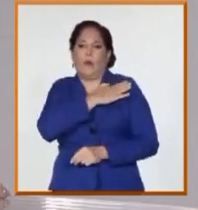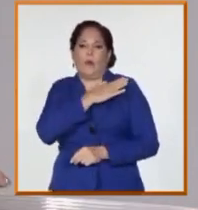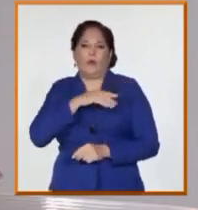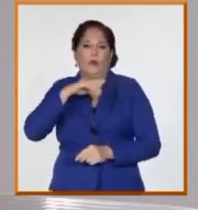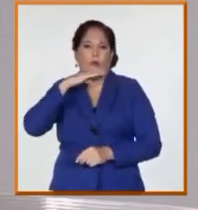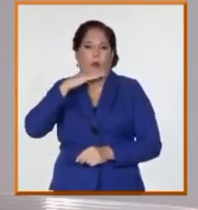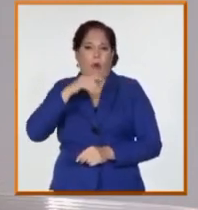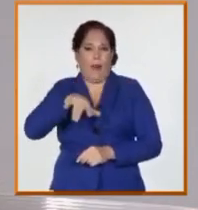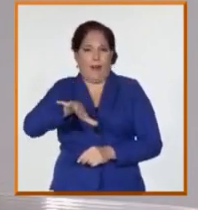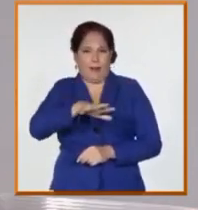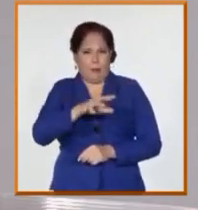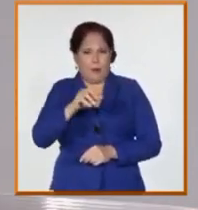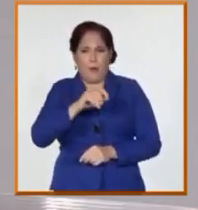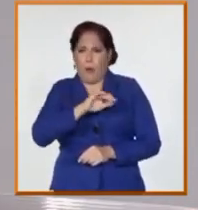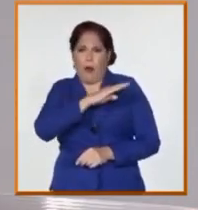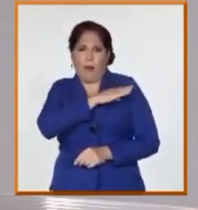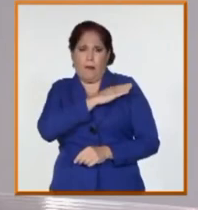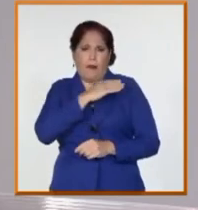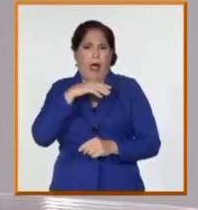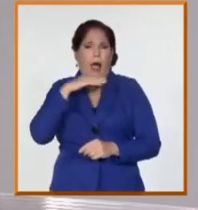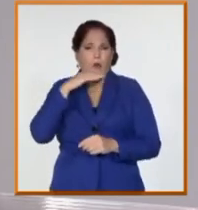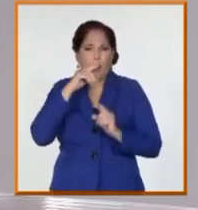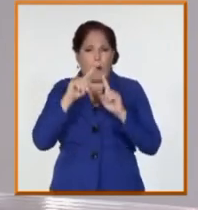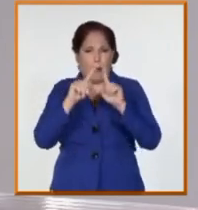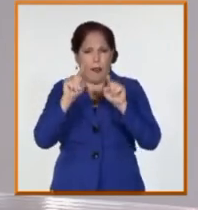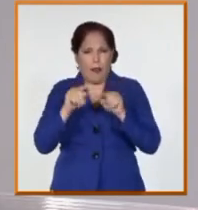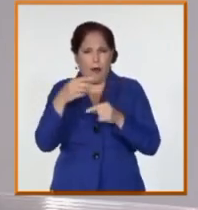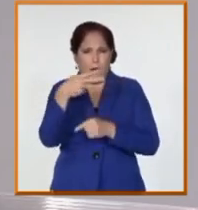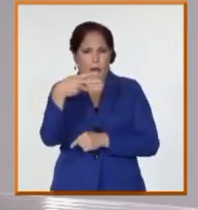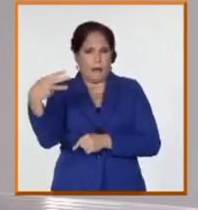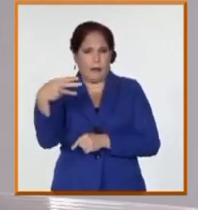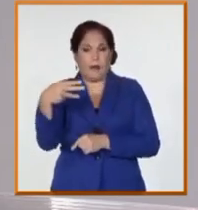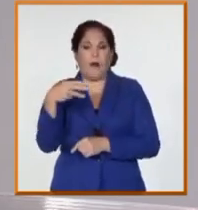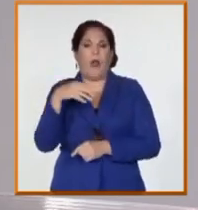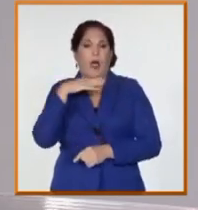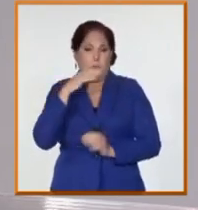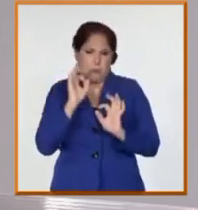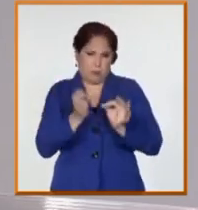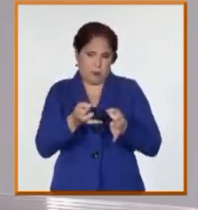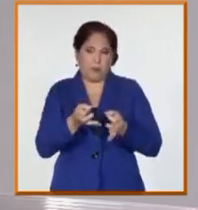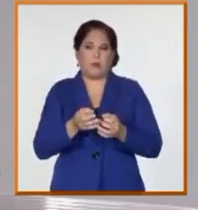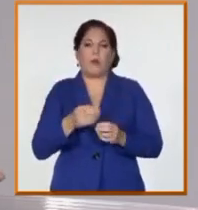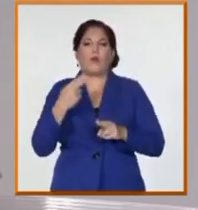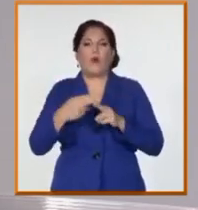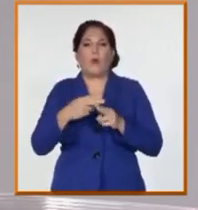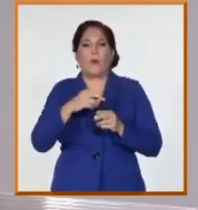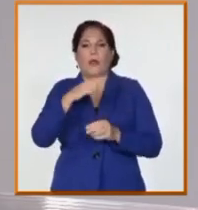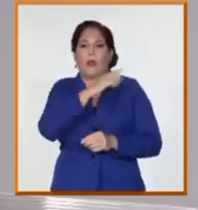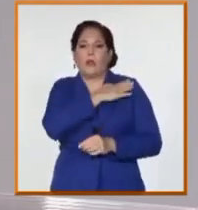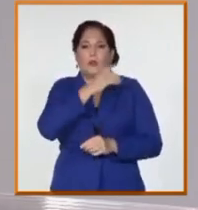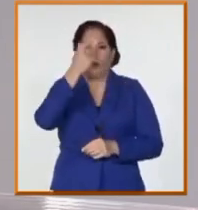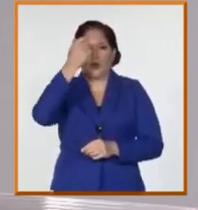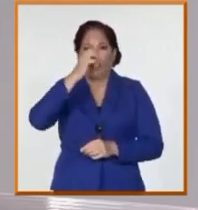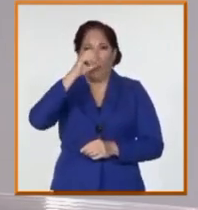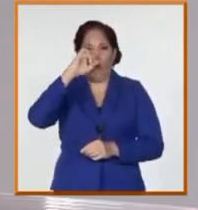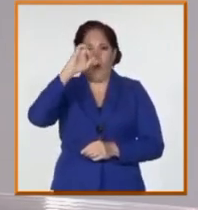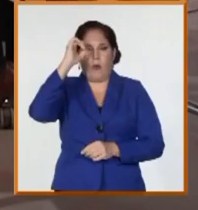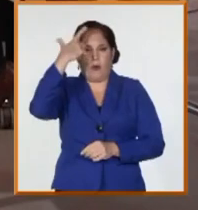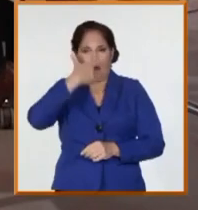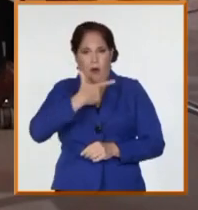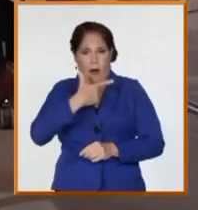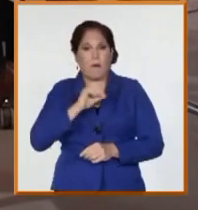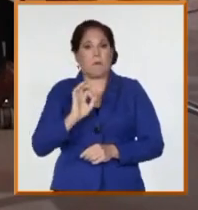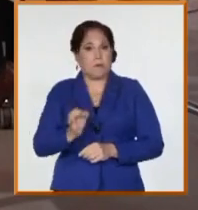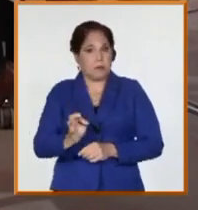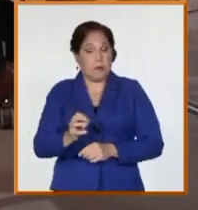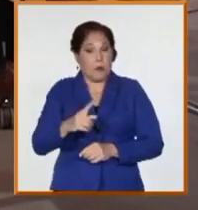que lograr o es una indicación que todas las empresas que tienen establecimiento punto de venta tienen que tener algún canal electrónico